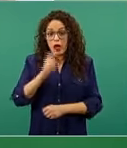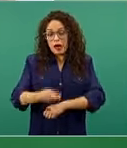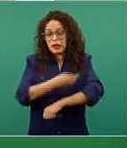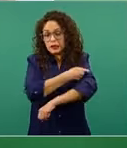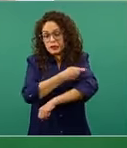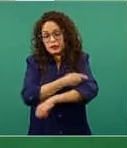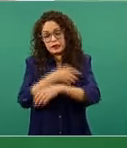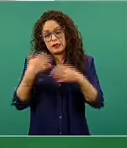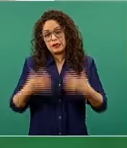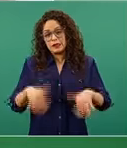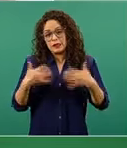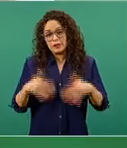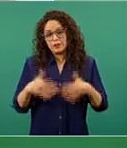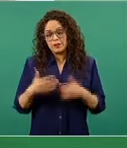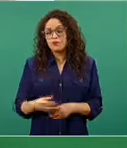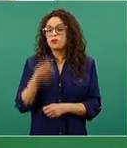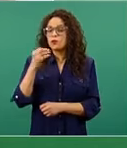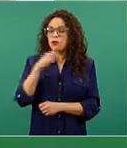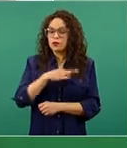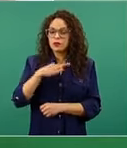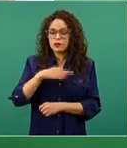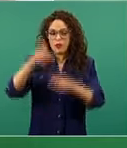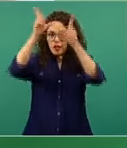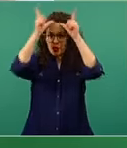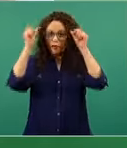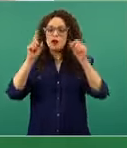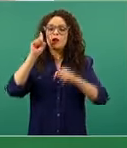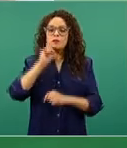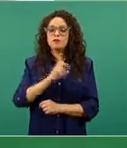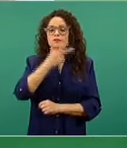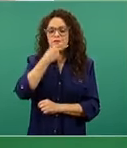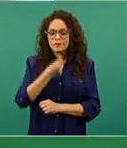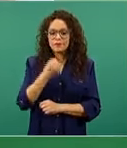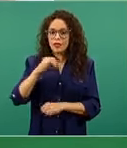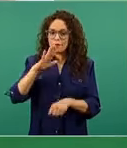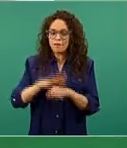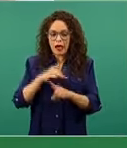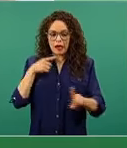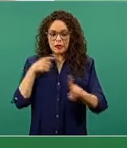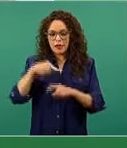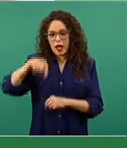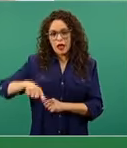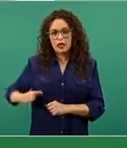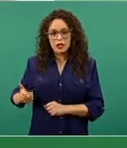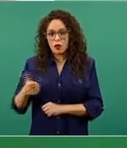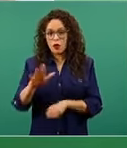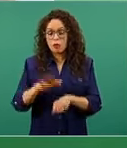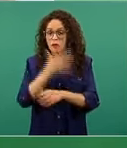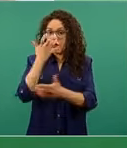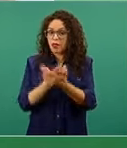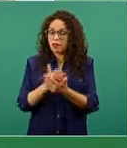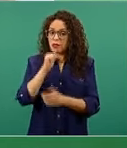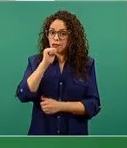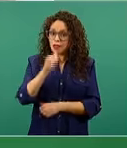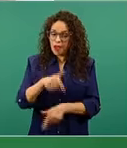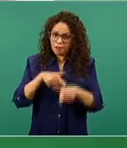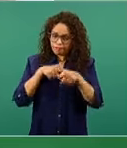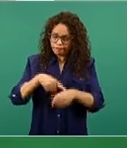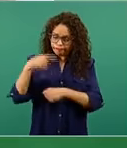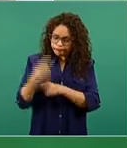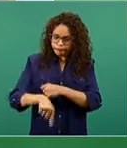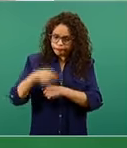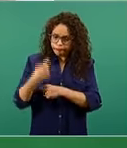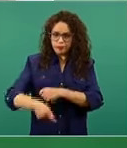y enfermeras de nuestro país, particularmente a las de Guanajuato, que sin descanso siguen aplicando las vacunas. Me da mucho